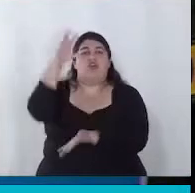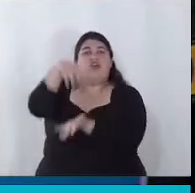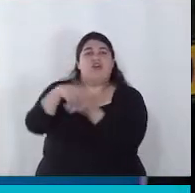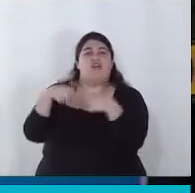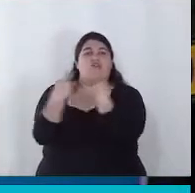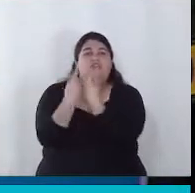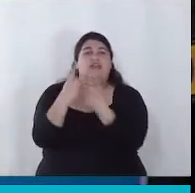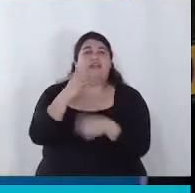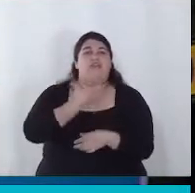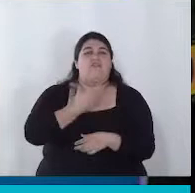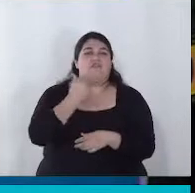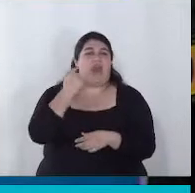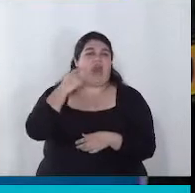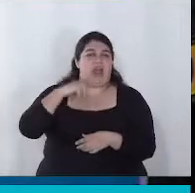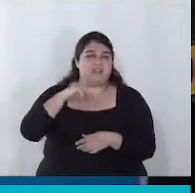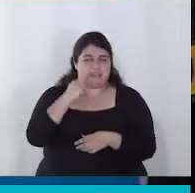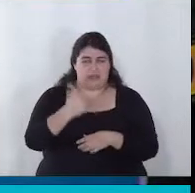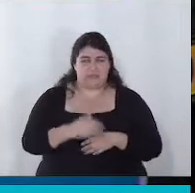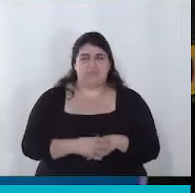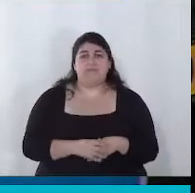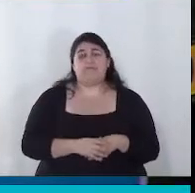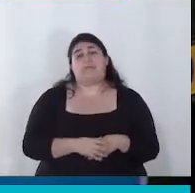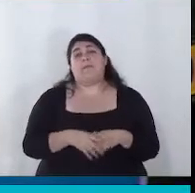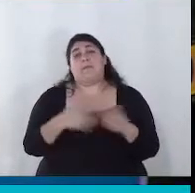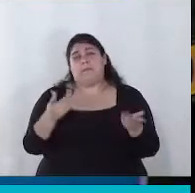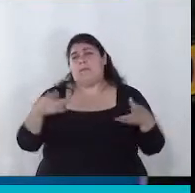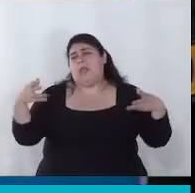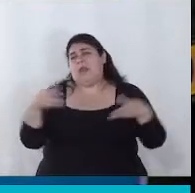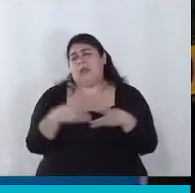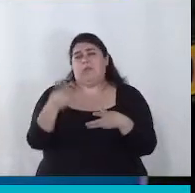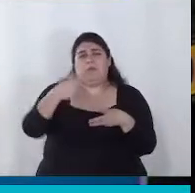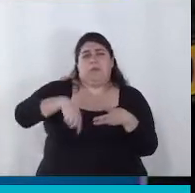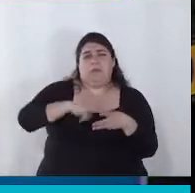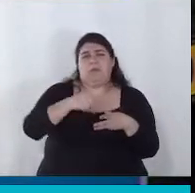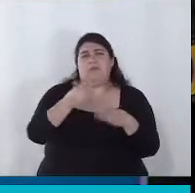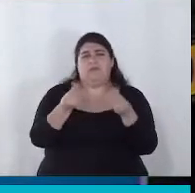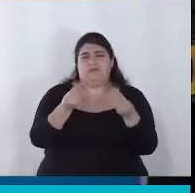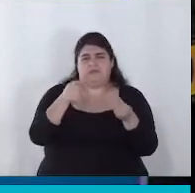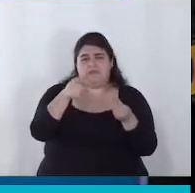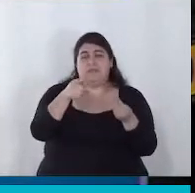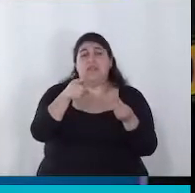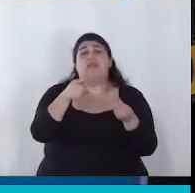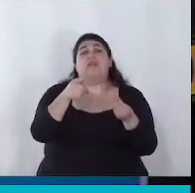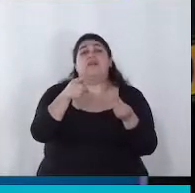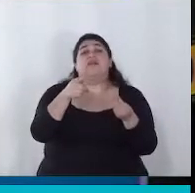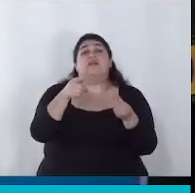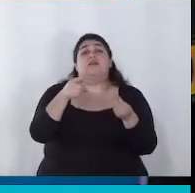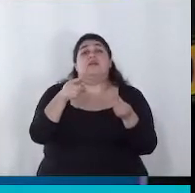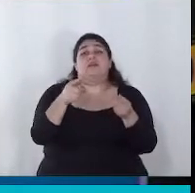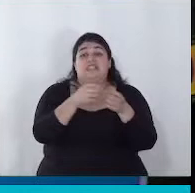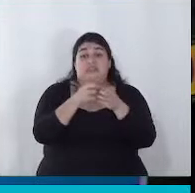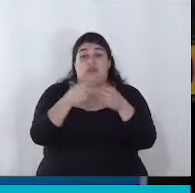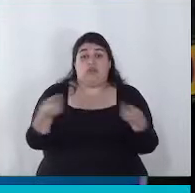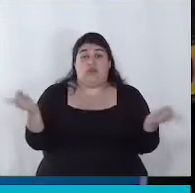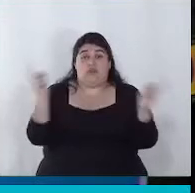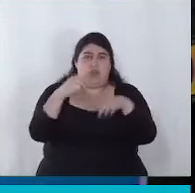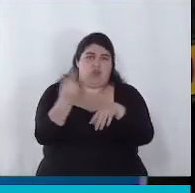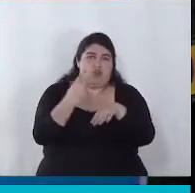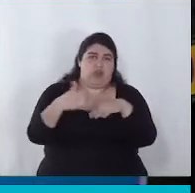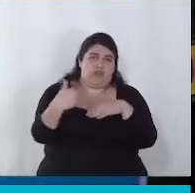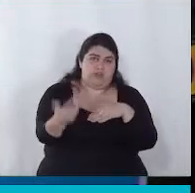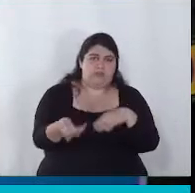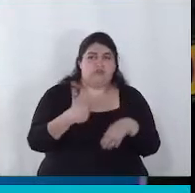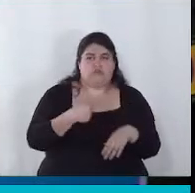2000 con toda la parafernalia acá buscar un cuerpo que no había y cuando se reanude la sesión dos horas después si yo denuncio este